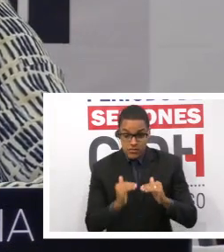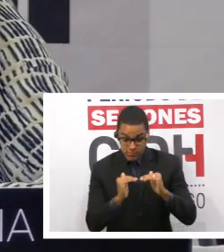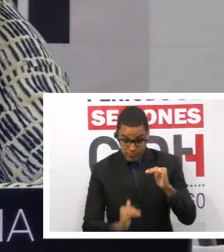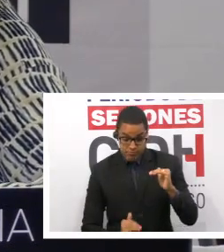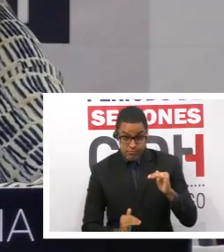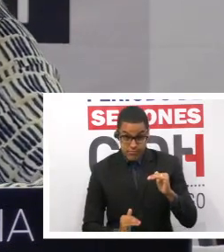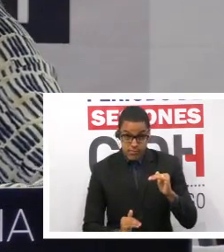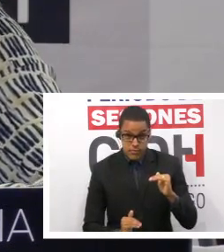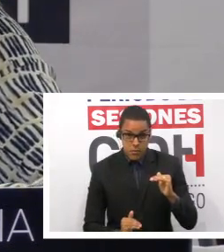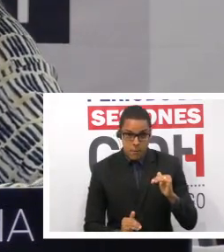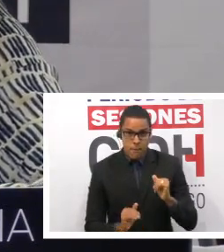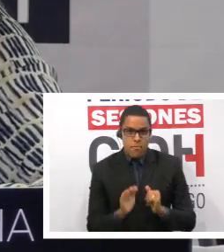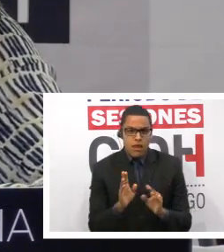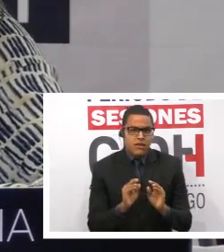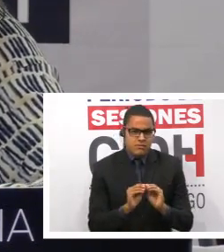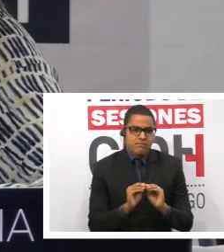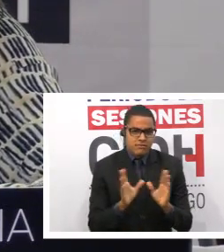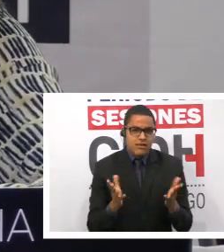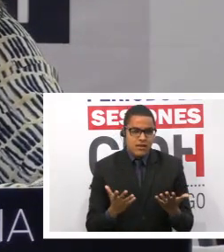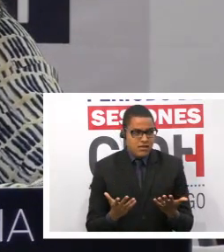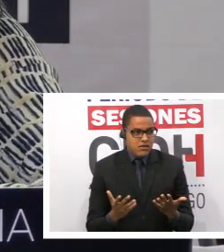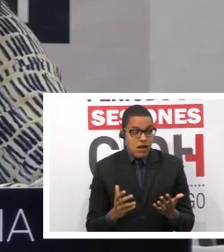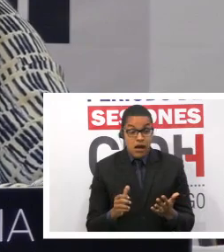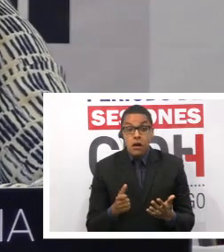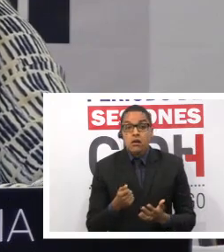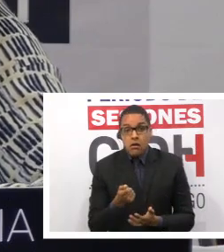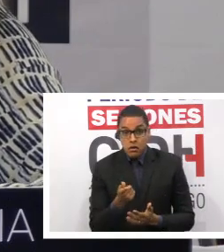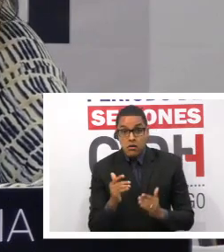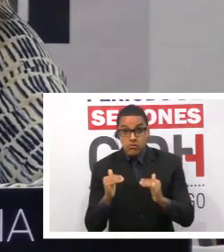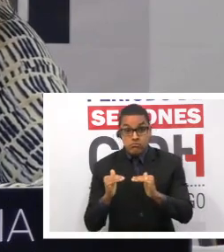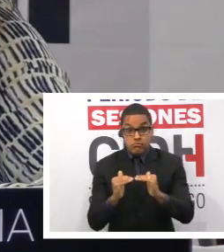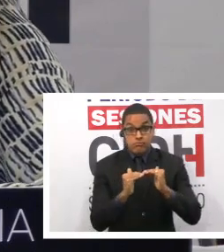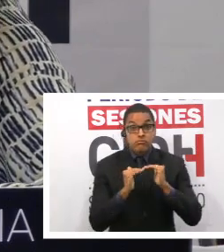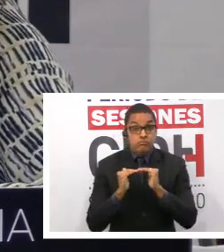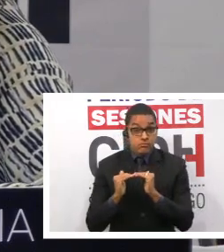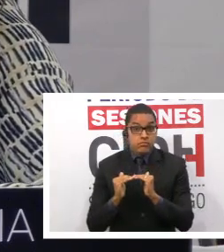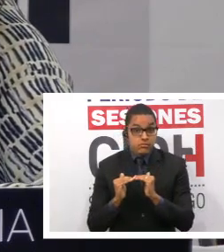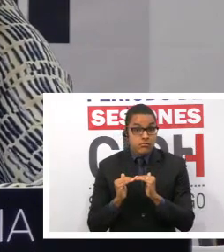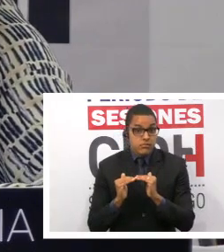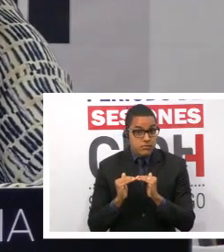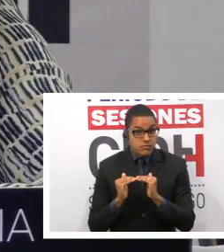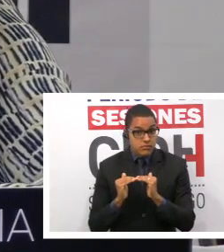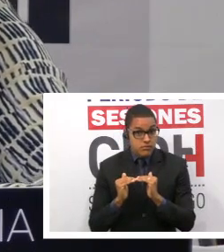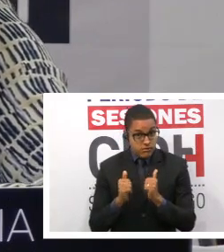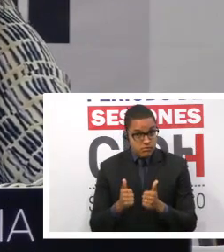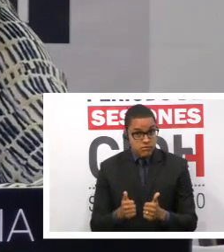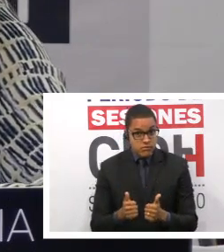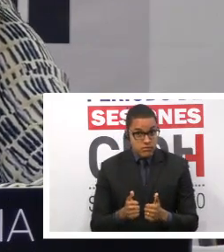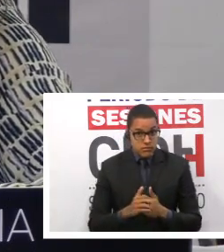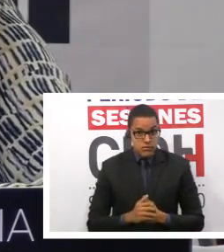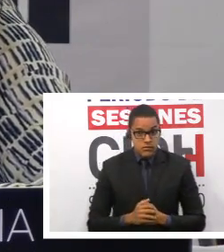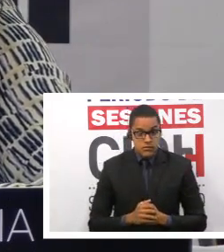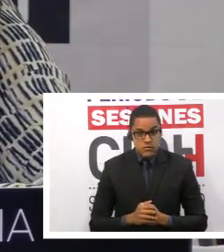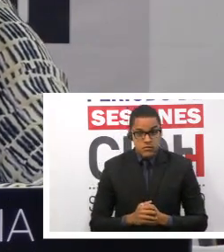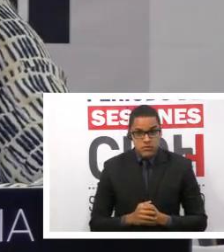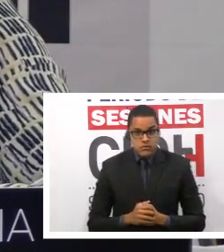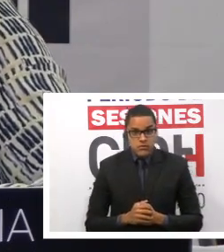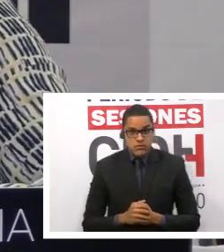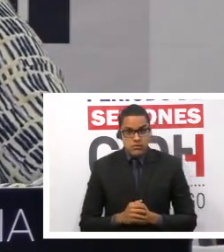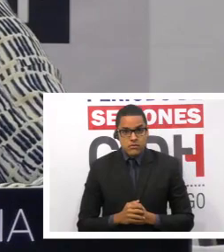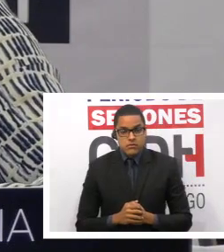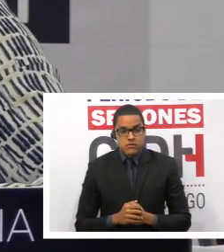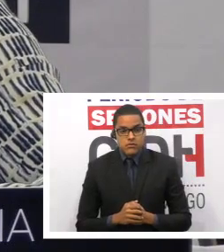y claro políticas públicas neutrales van a perpetuar este grado de exclusión